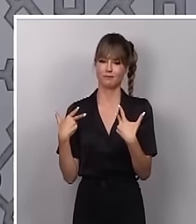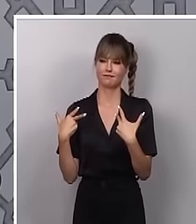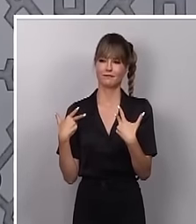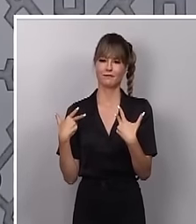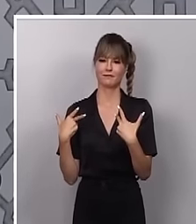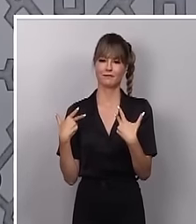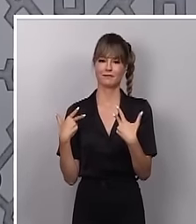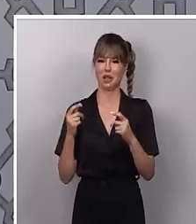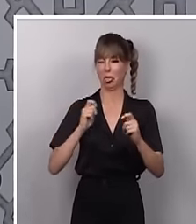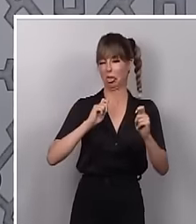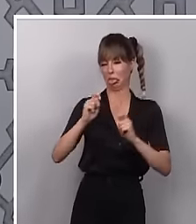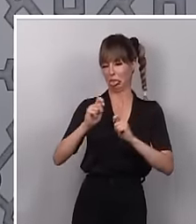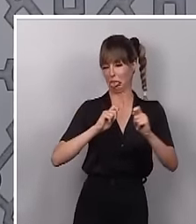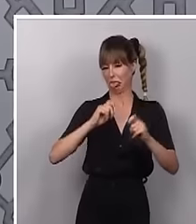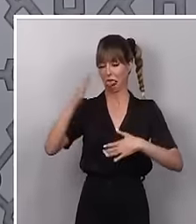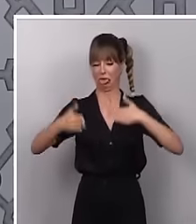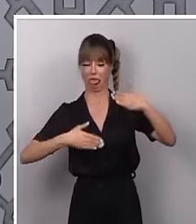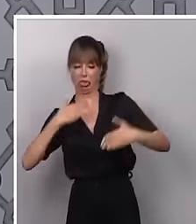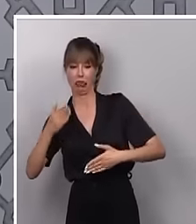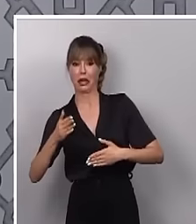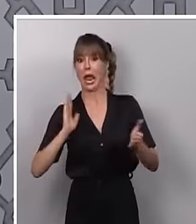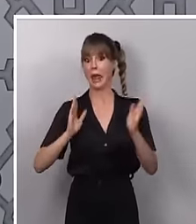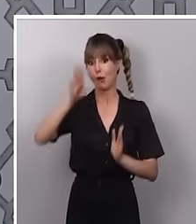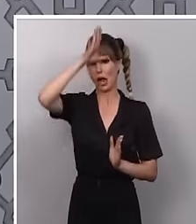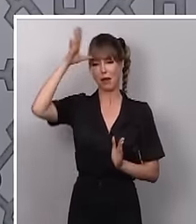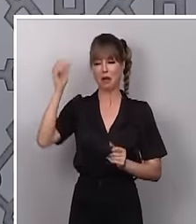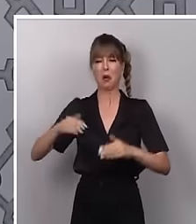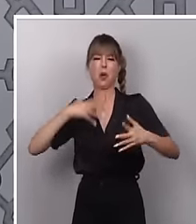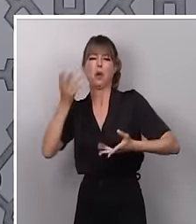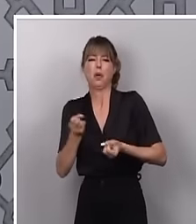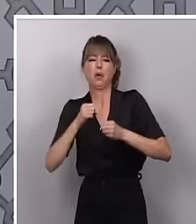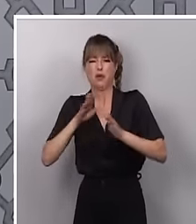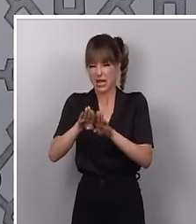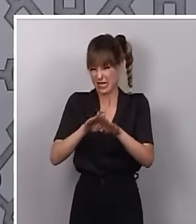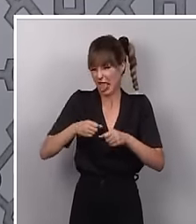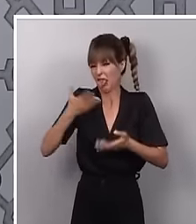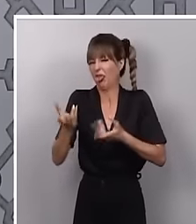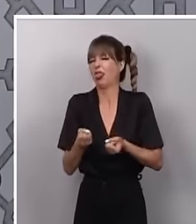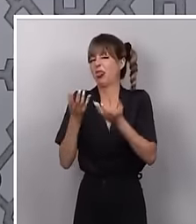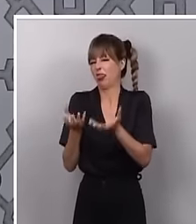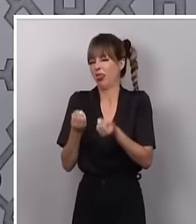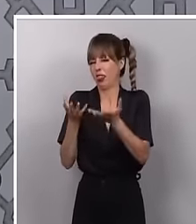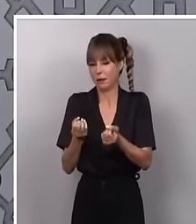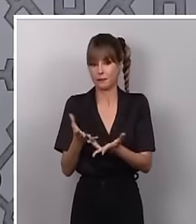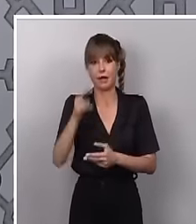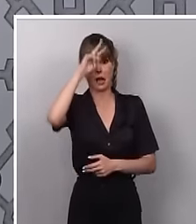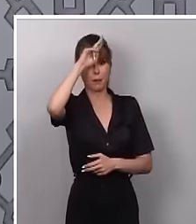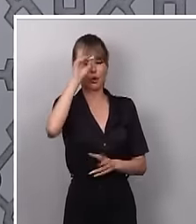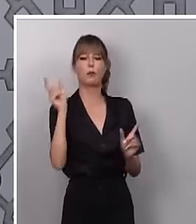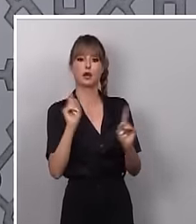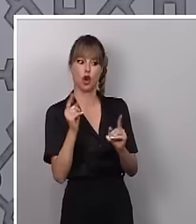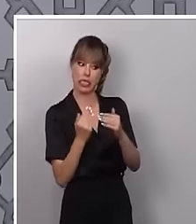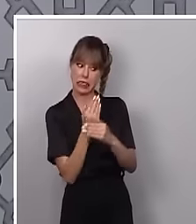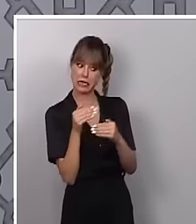alimento a las tertulias para este verano. Y no se preocupen ustedes, que en los próximos